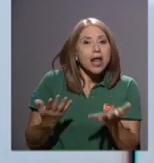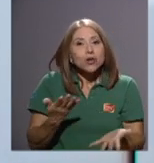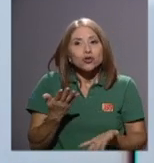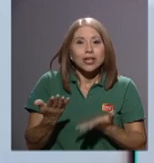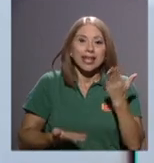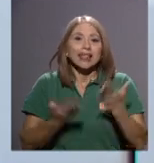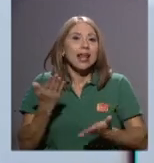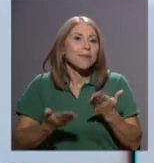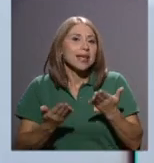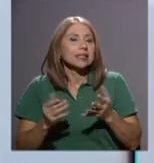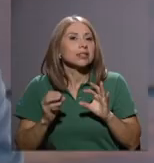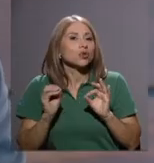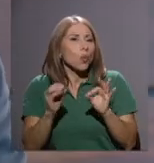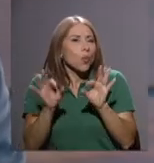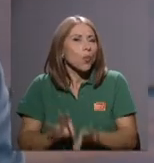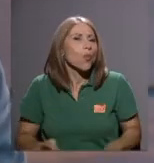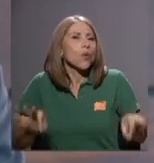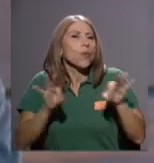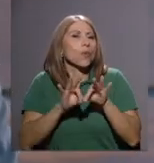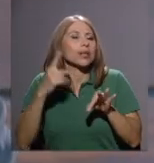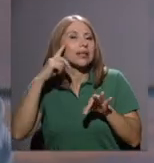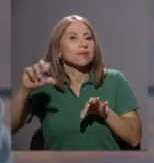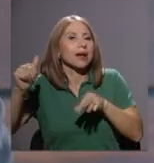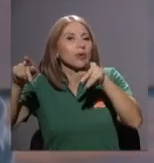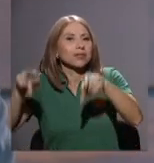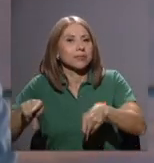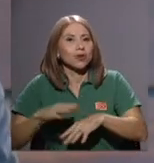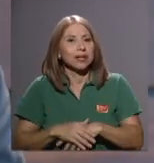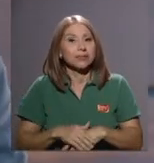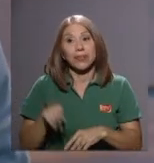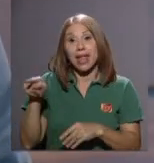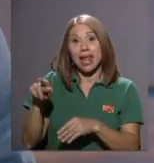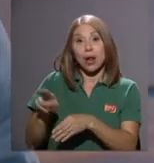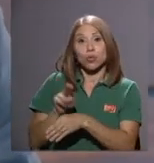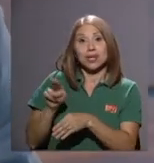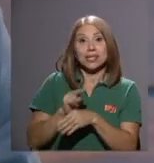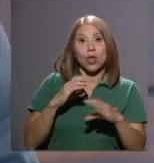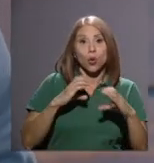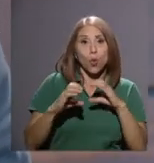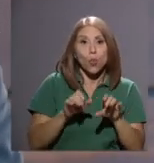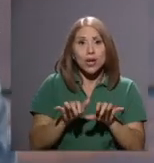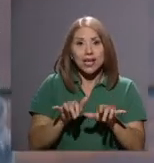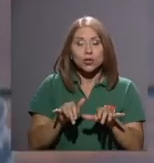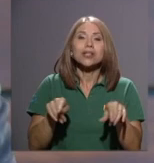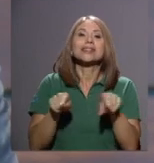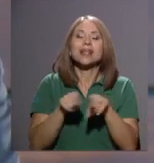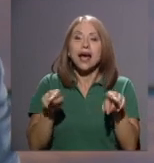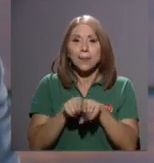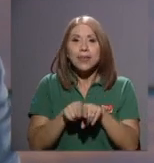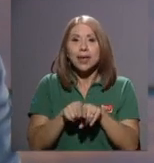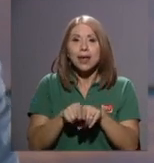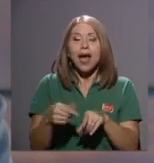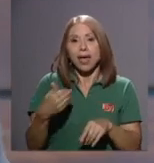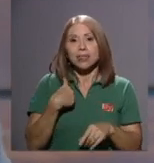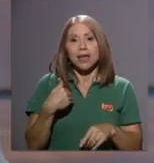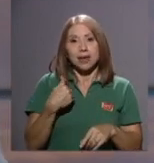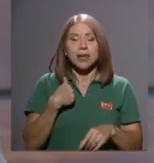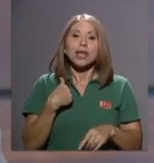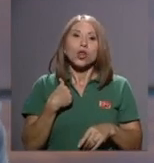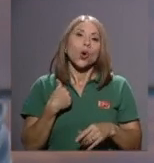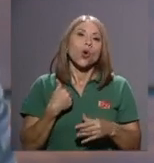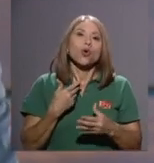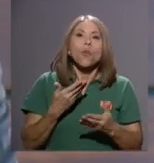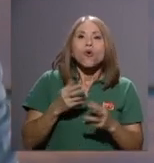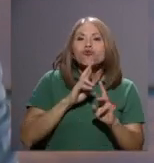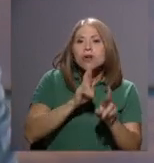En ese sentido, esas comunicaciones que él ha utilizado también ha tenido un intercambio vía inbox,